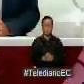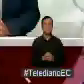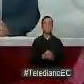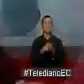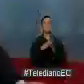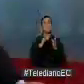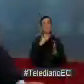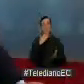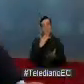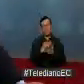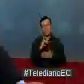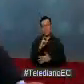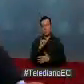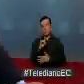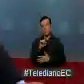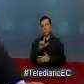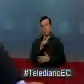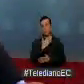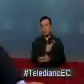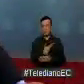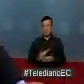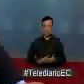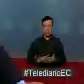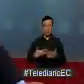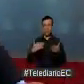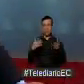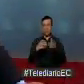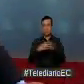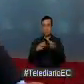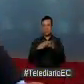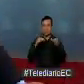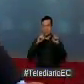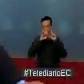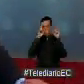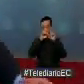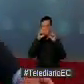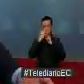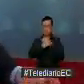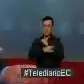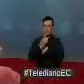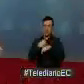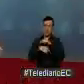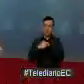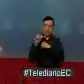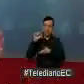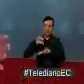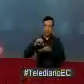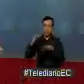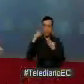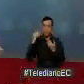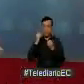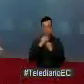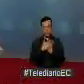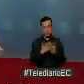Gracias, agradecemos a Daniel Legarda, presidente ejecutivo de FedExport, quien se encuentra en la ciudad de Guayaquil y nos ha ofrecido este